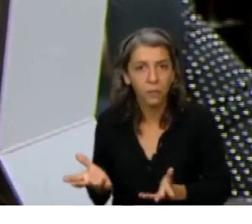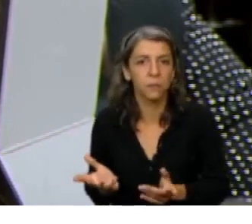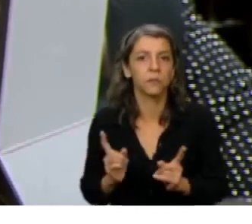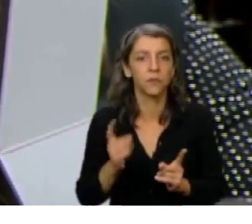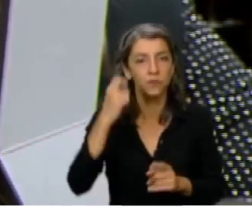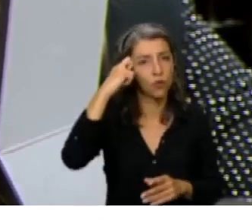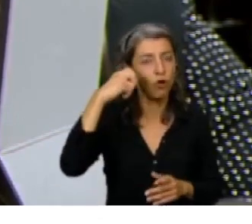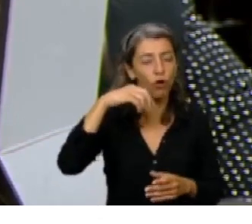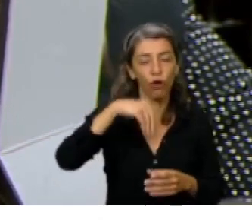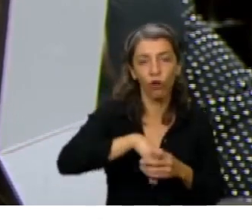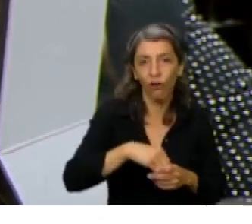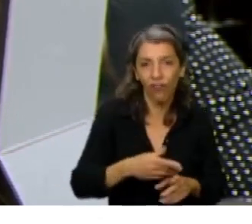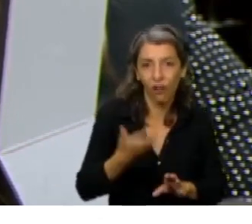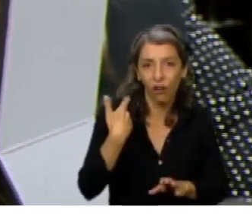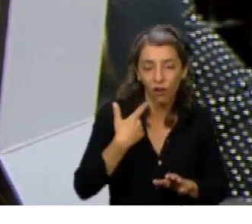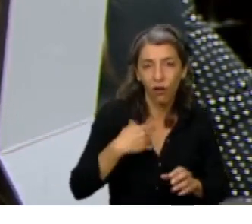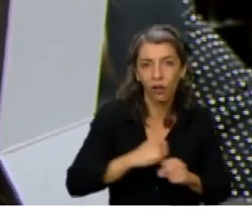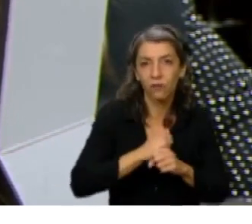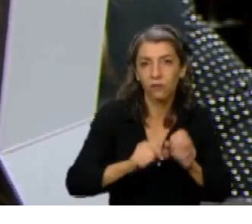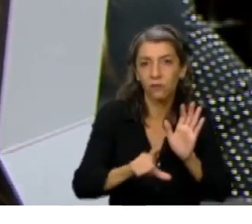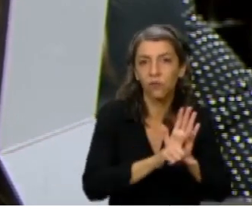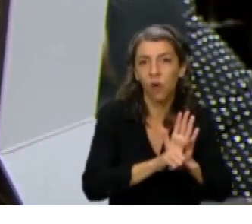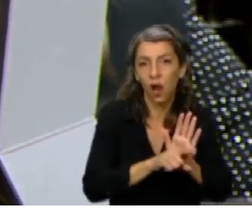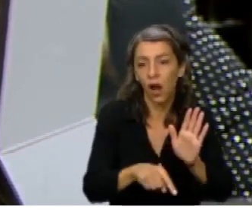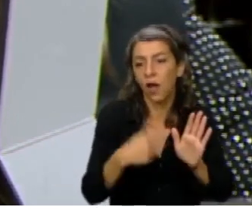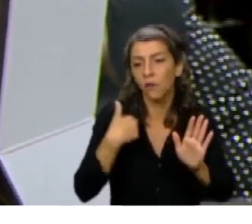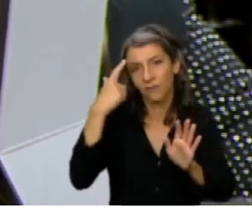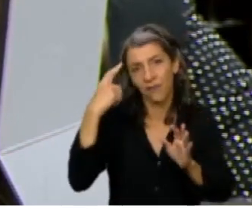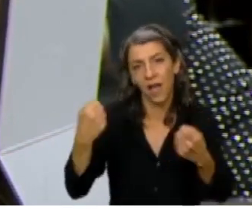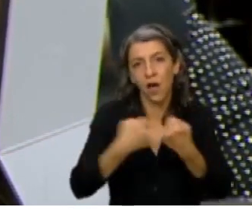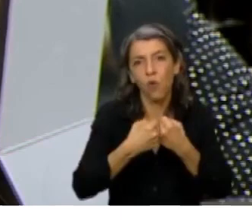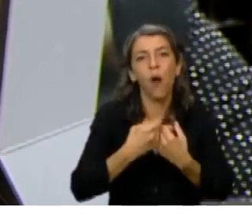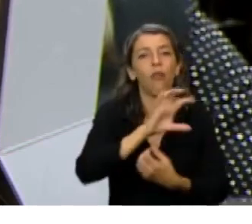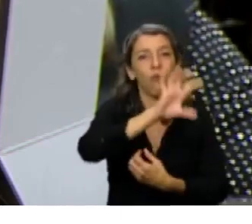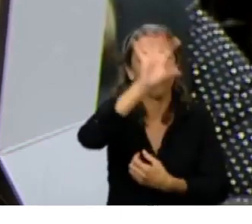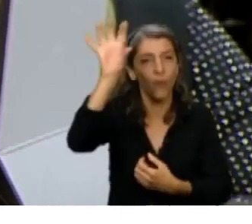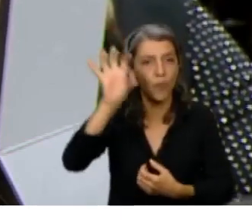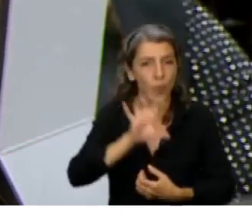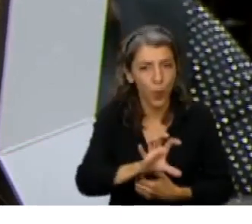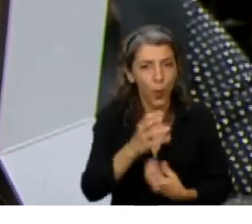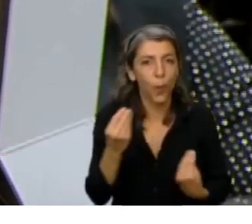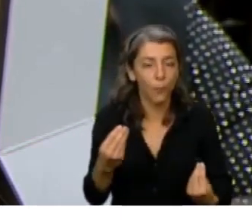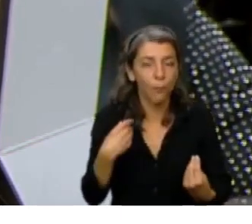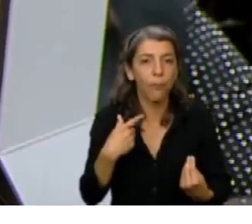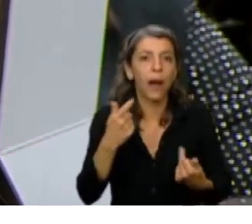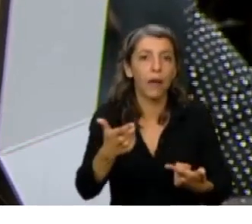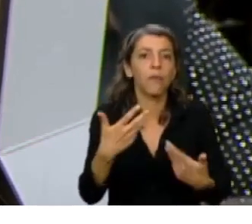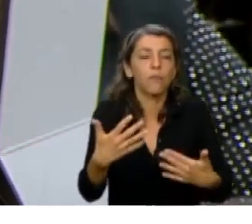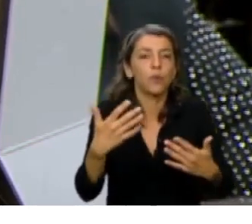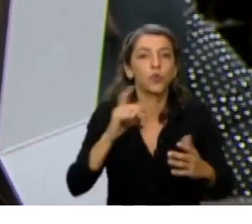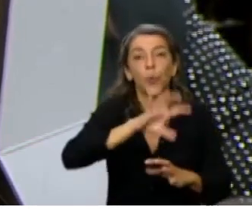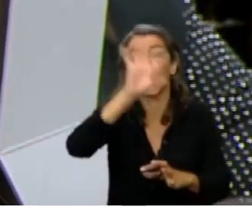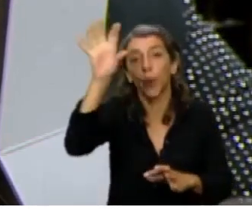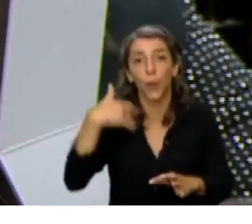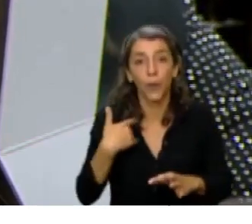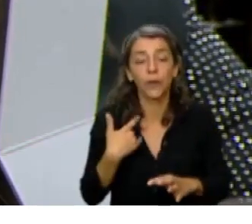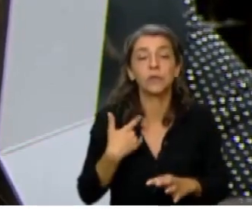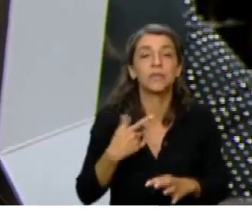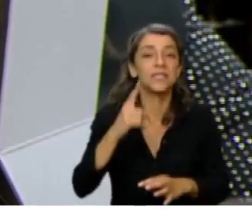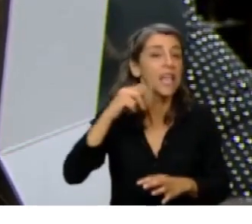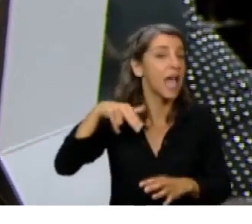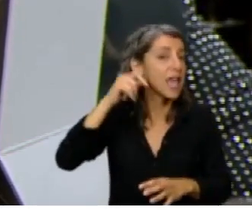poco el acuerdo o el consenso fiscal con las provincias, que le va a permitir a las provincias subir ingresos